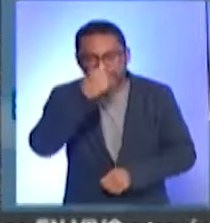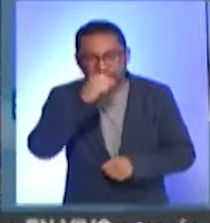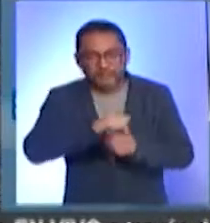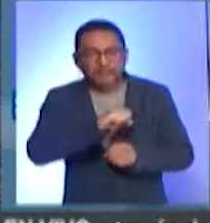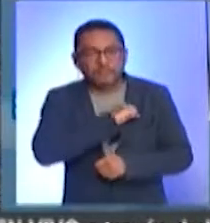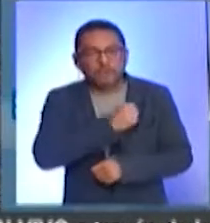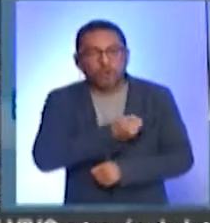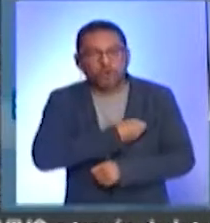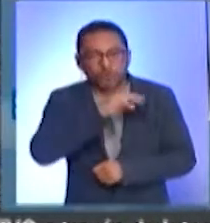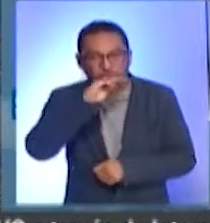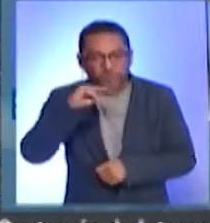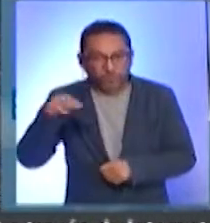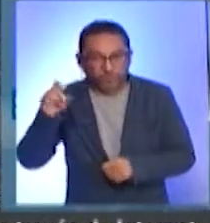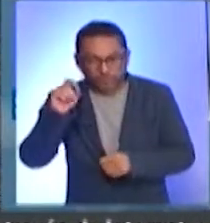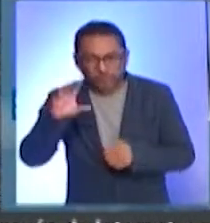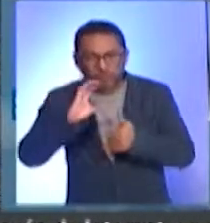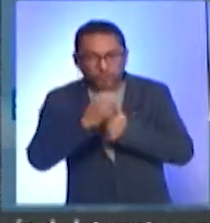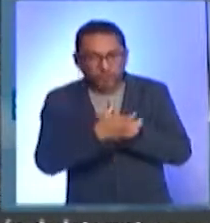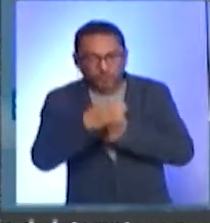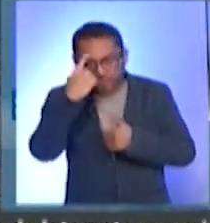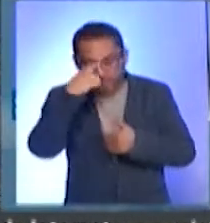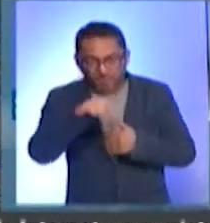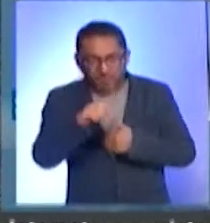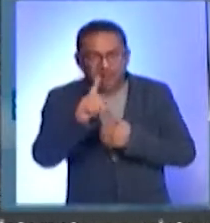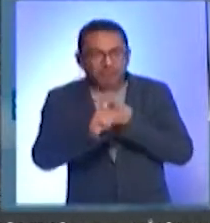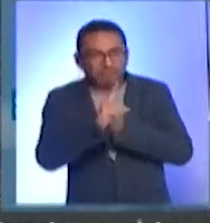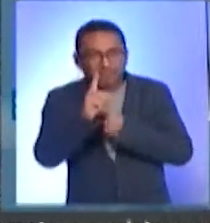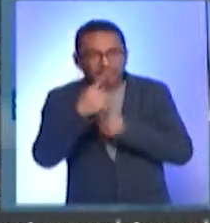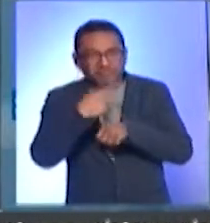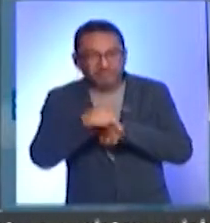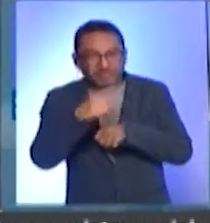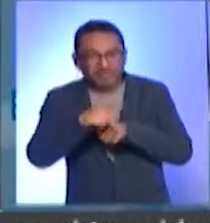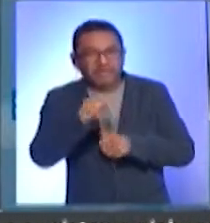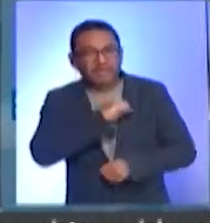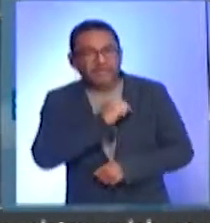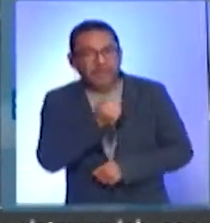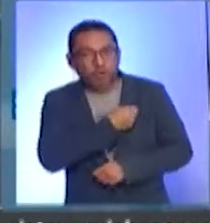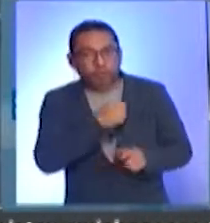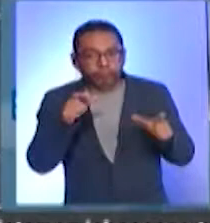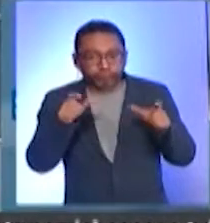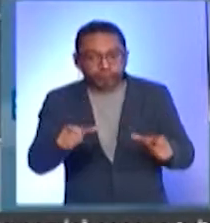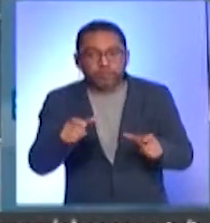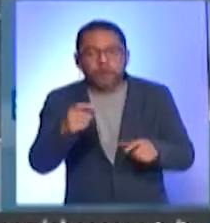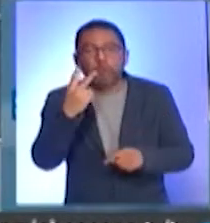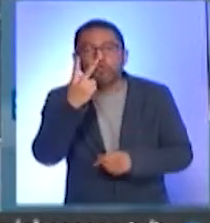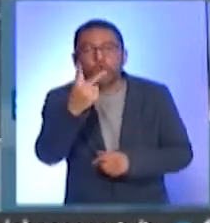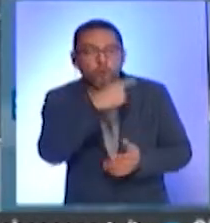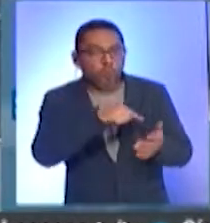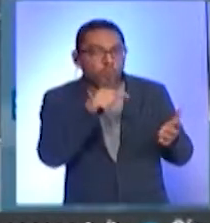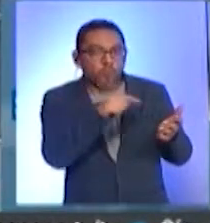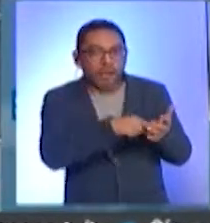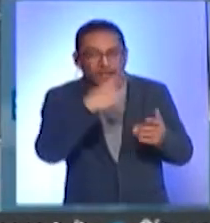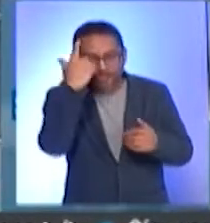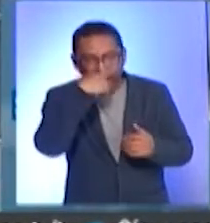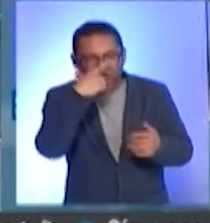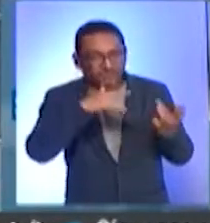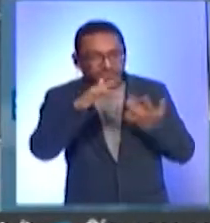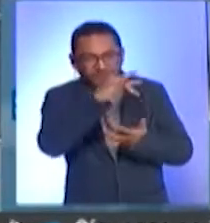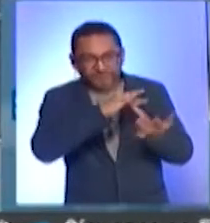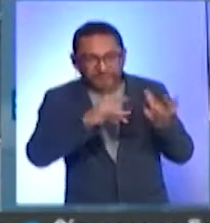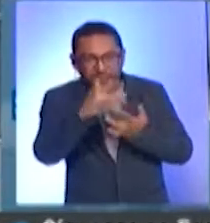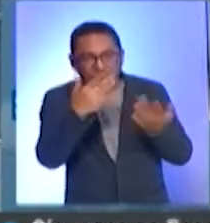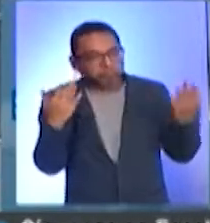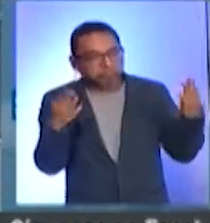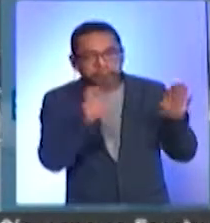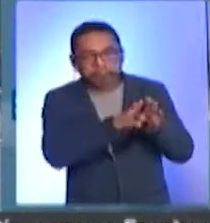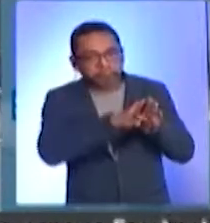salud de michoacán a través de la comisión estatal para la protección contra riesgos sanitarios se suspendieron dos establecimientos nocturnos en la capital de